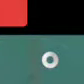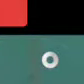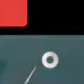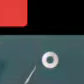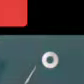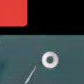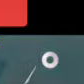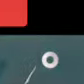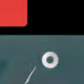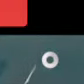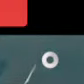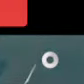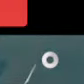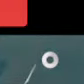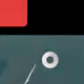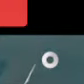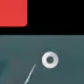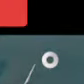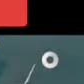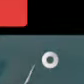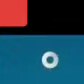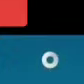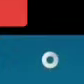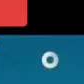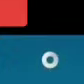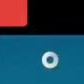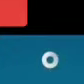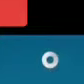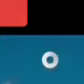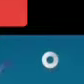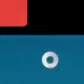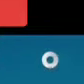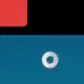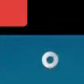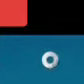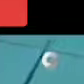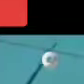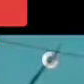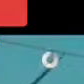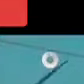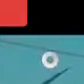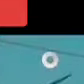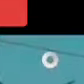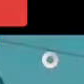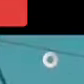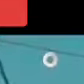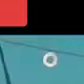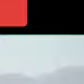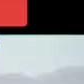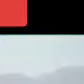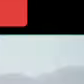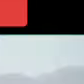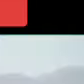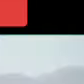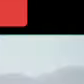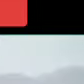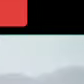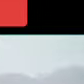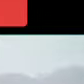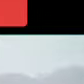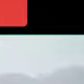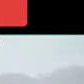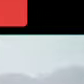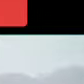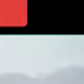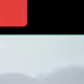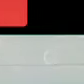maniobras sucias. De los 28 parques eólicos de la región, 12 de ellos se ubican en el municipio